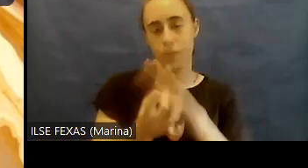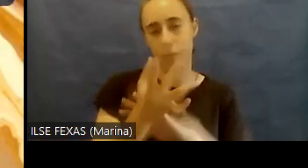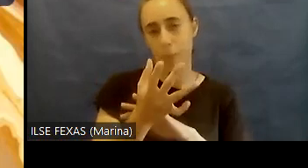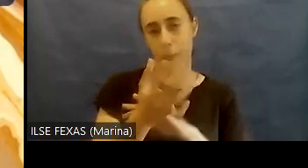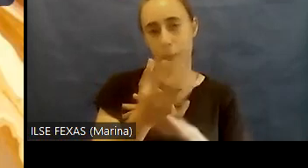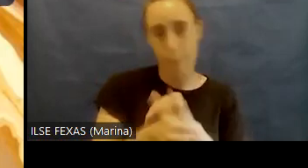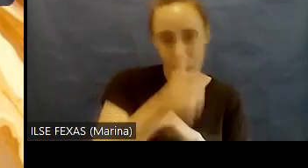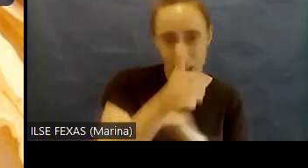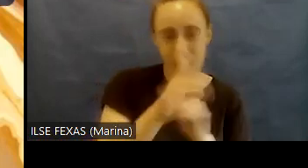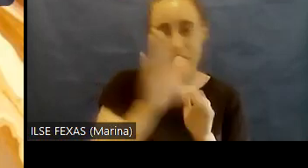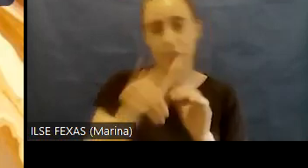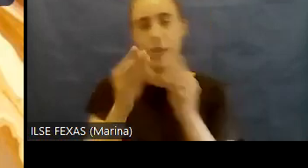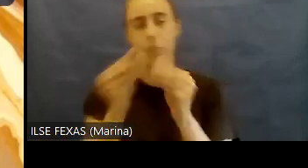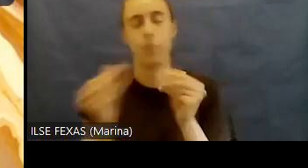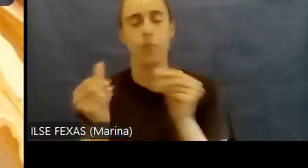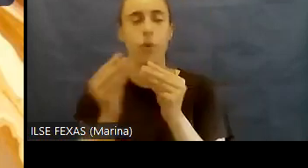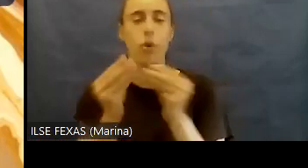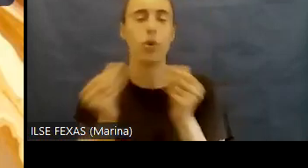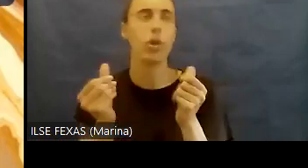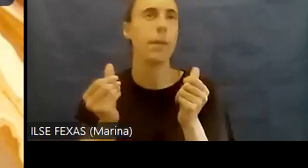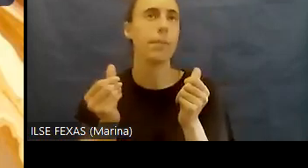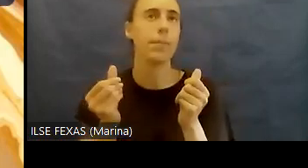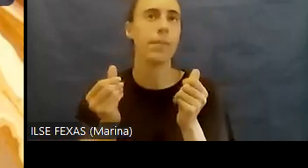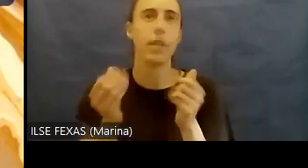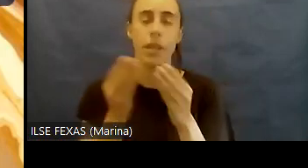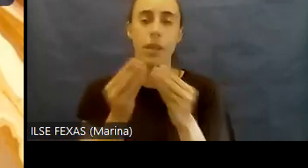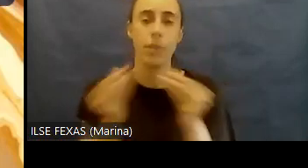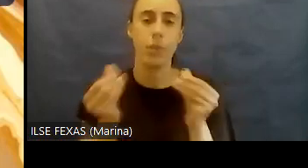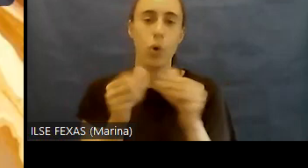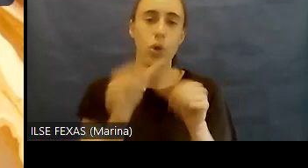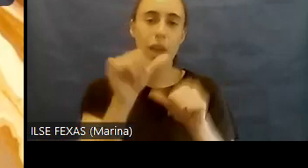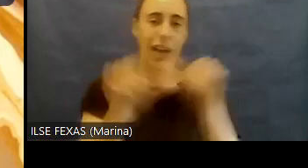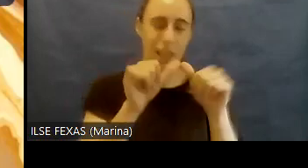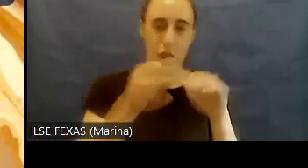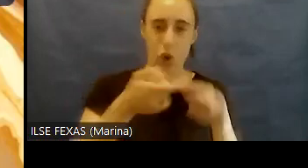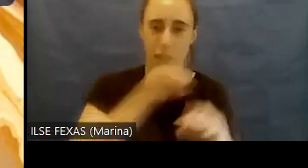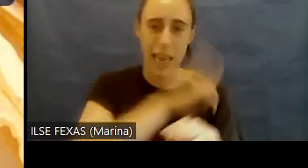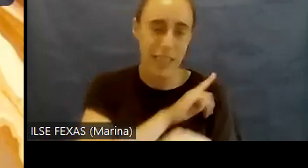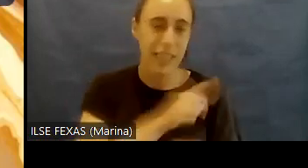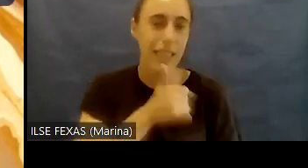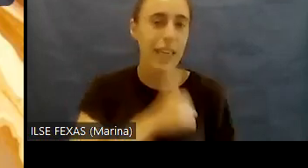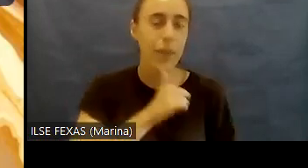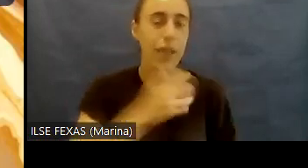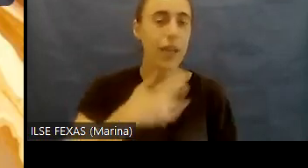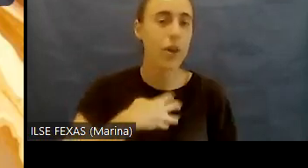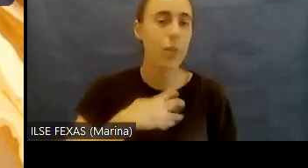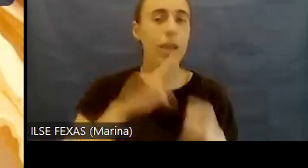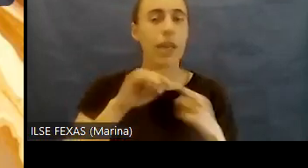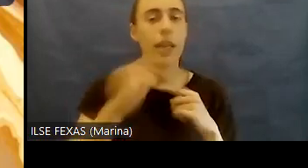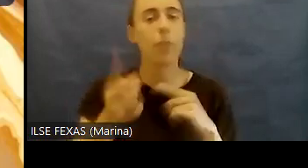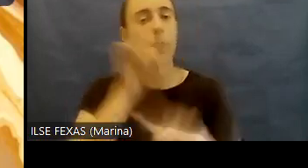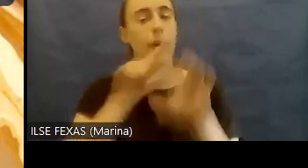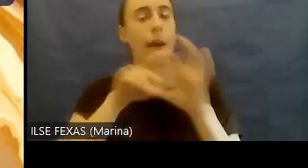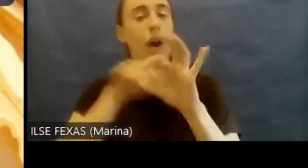capaz de hacer frente a ese exceso de ácido y se acaba produciendo también erosiones y úlceras.